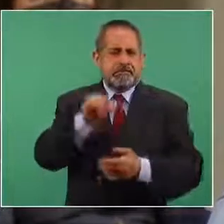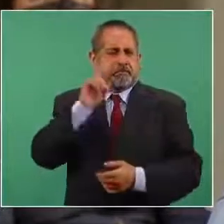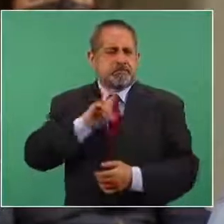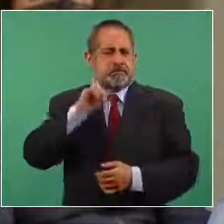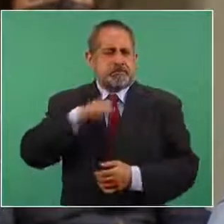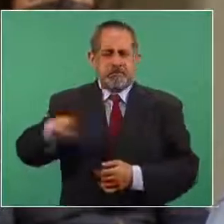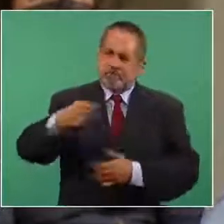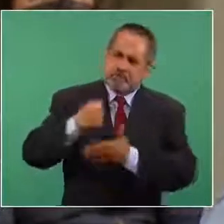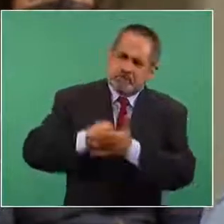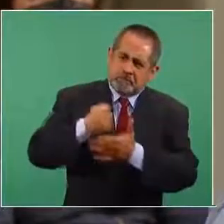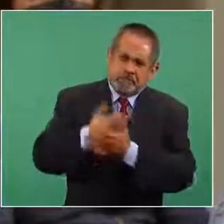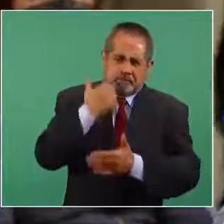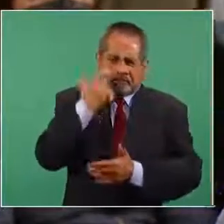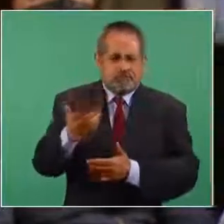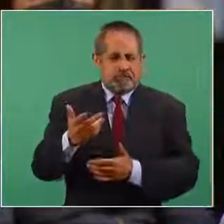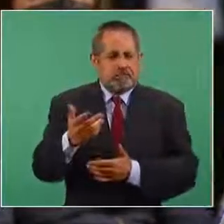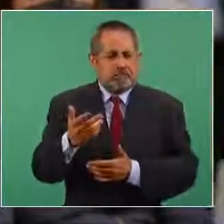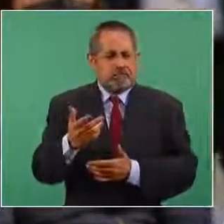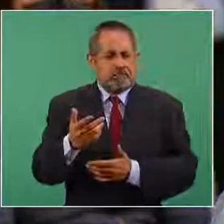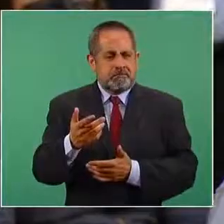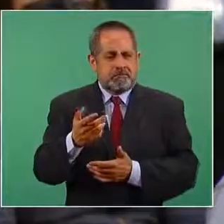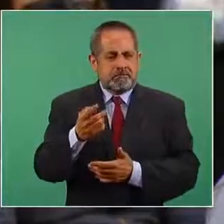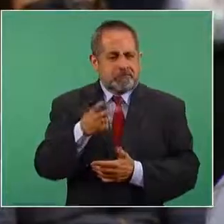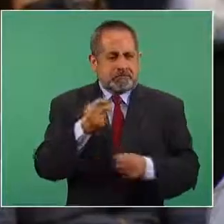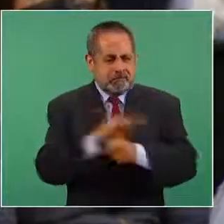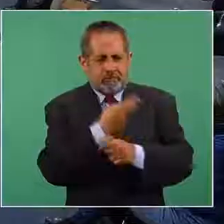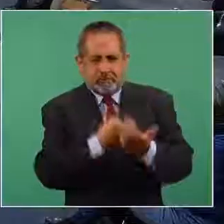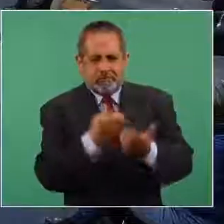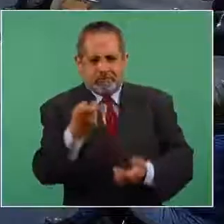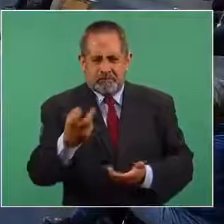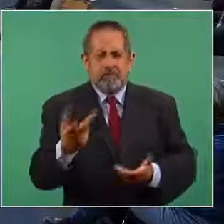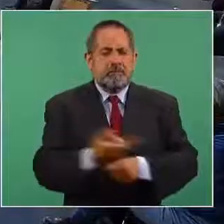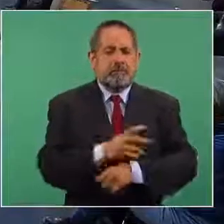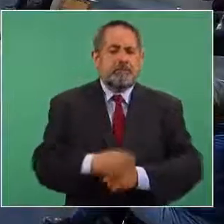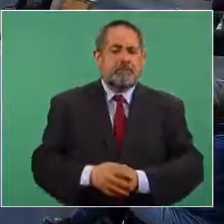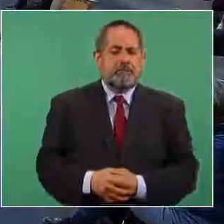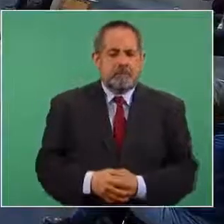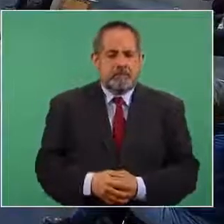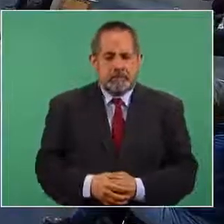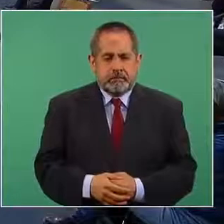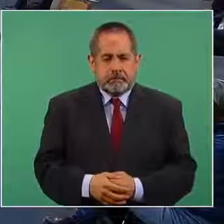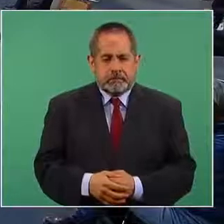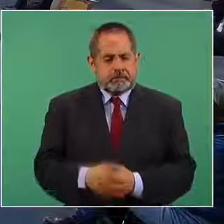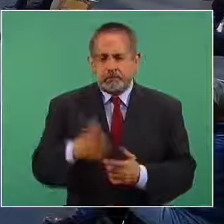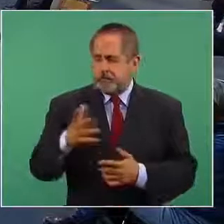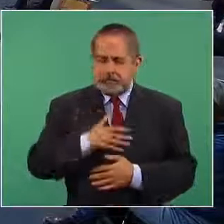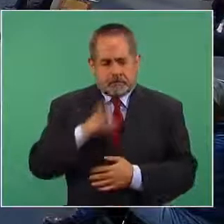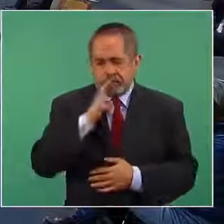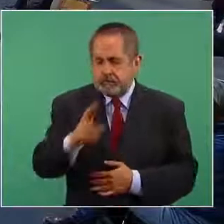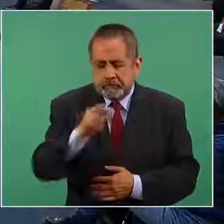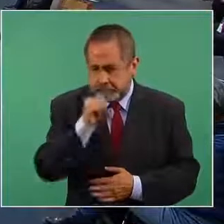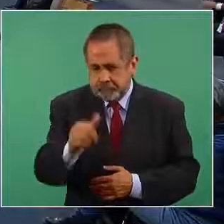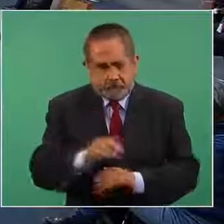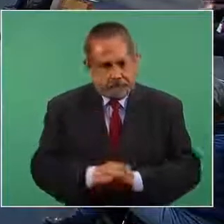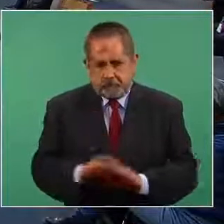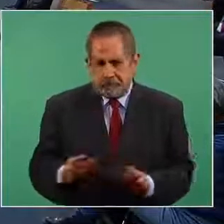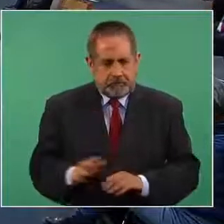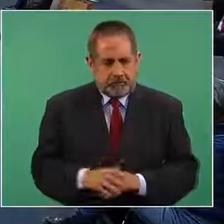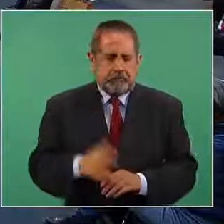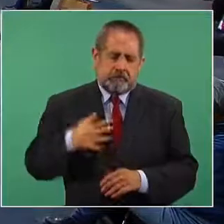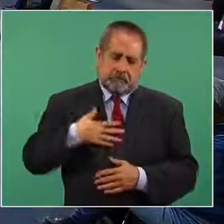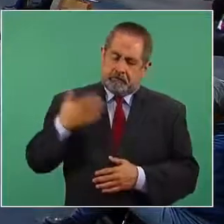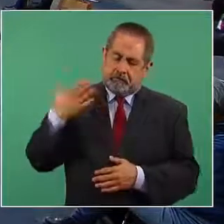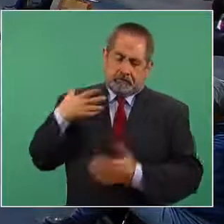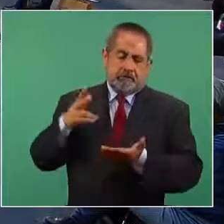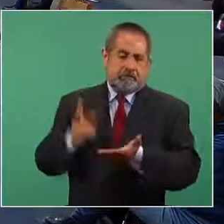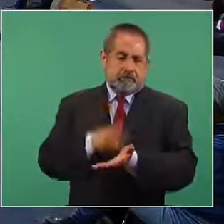están exigiendo que no se den este tipo de candidaturas. Gracias, presidente. Pues es que no voy a responder, ya he dicho lo